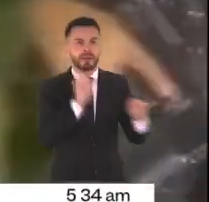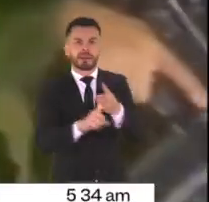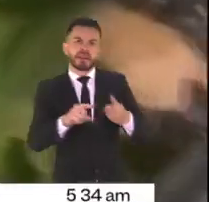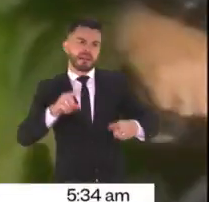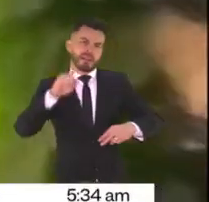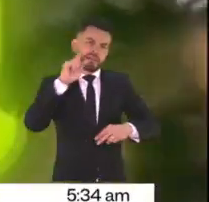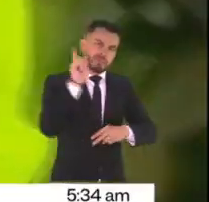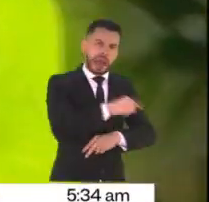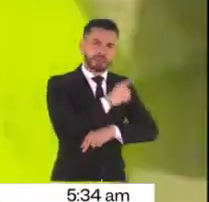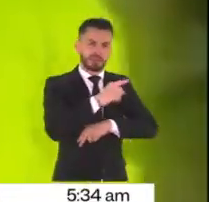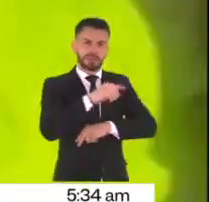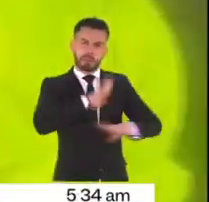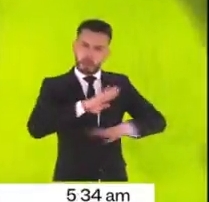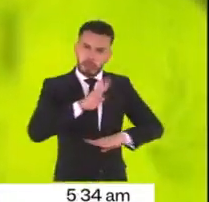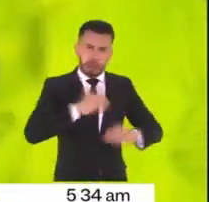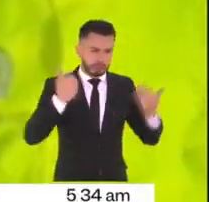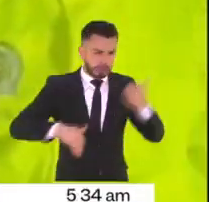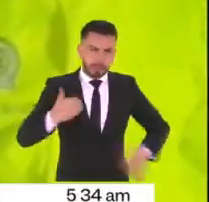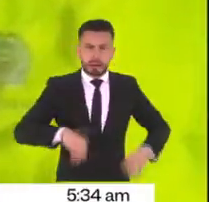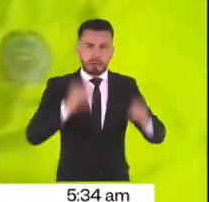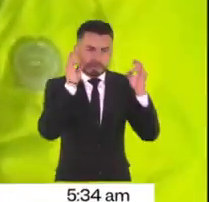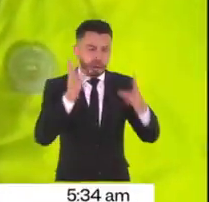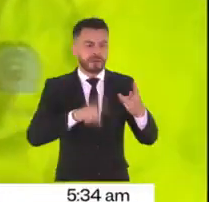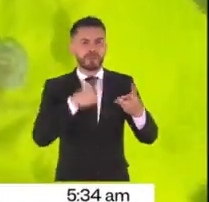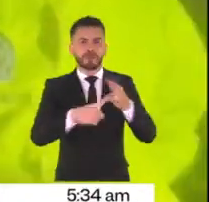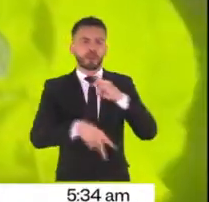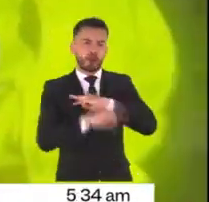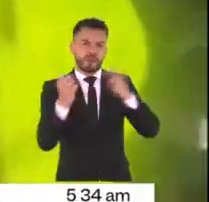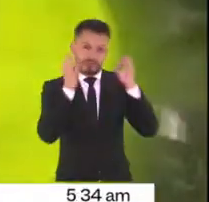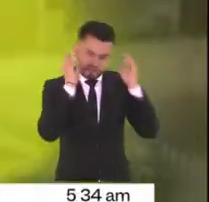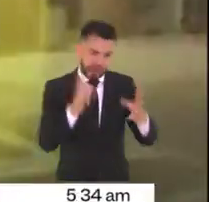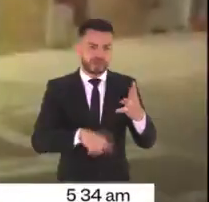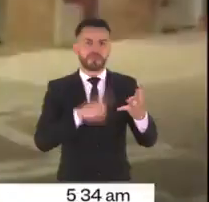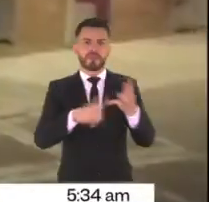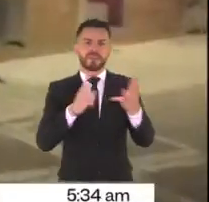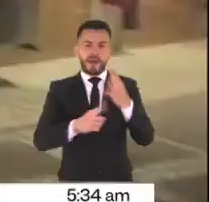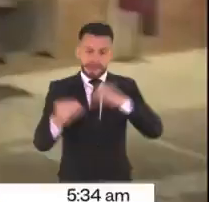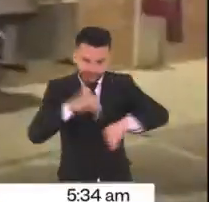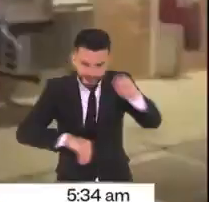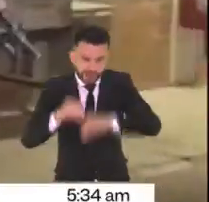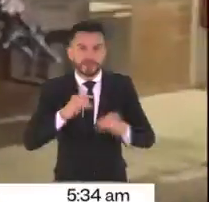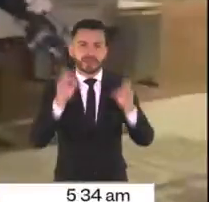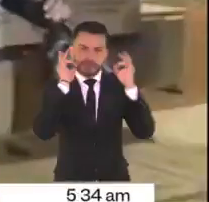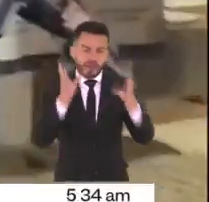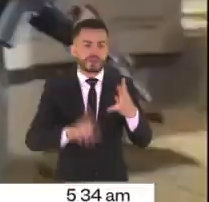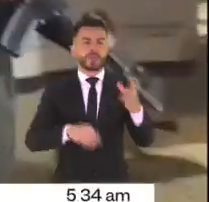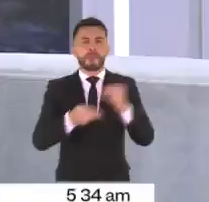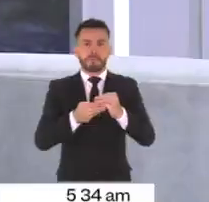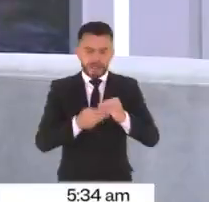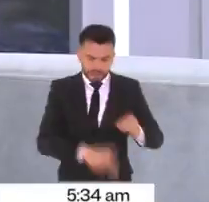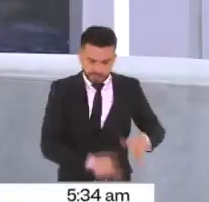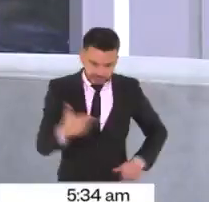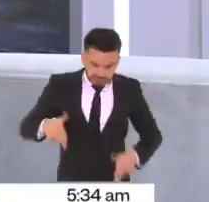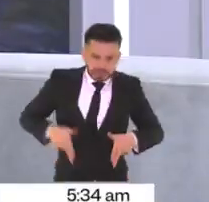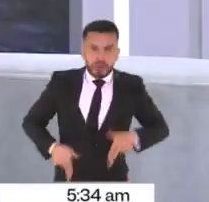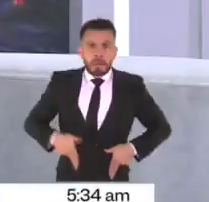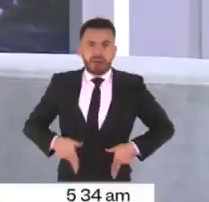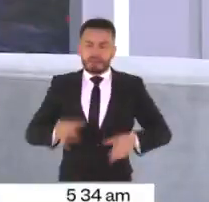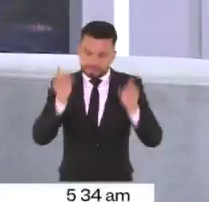agravadas hurto calificado y agravado receptación fabricación tráfico y portes de armas de fuego